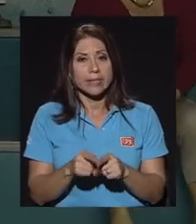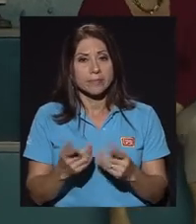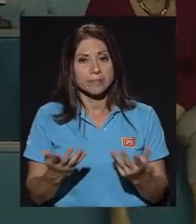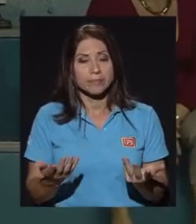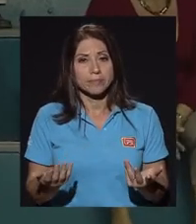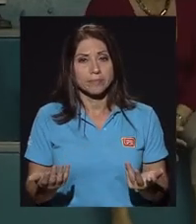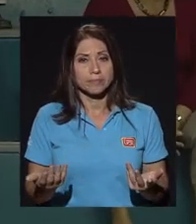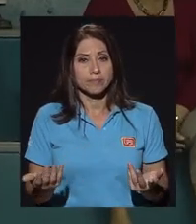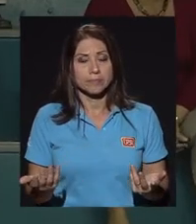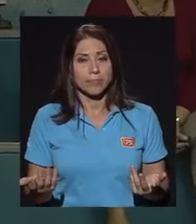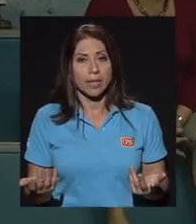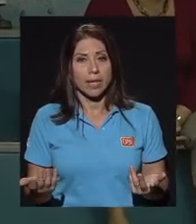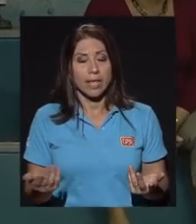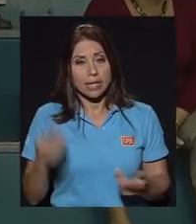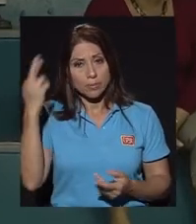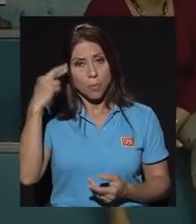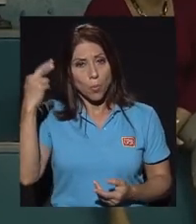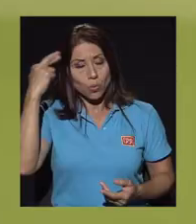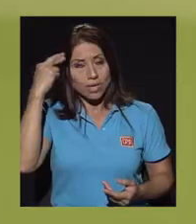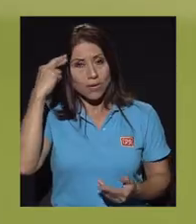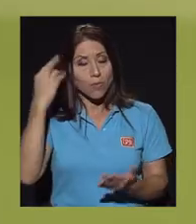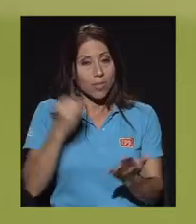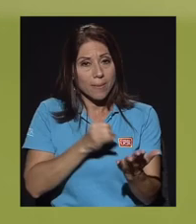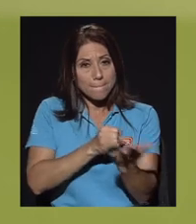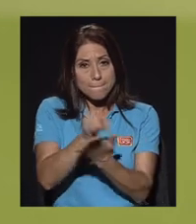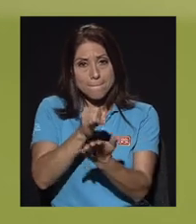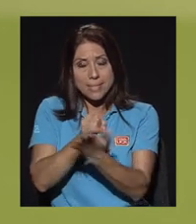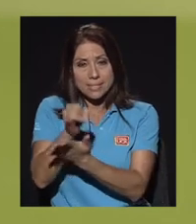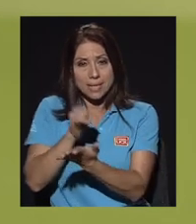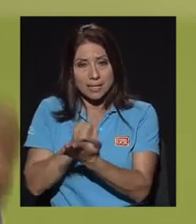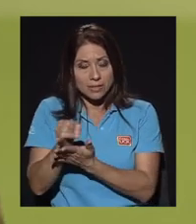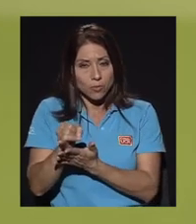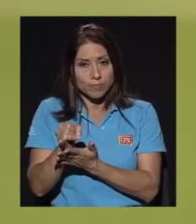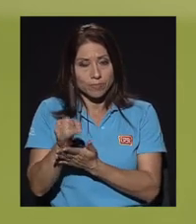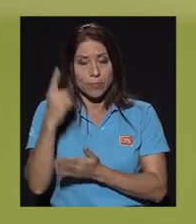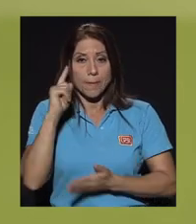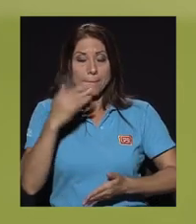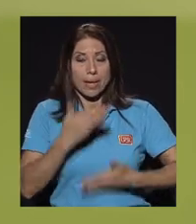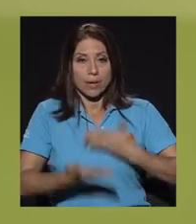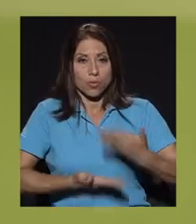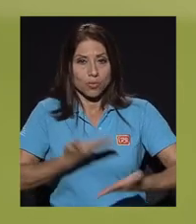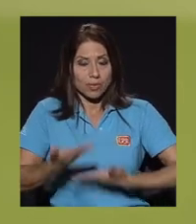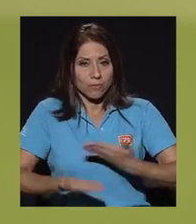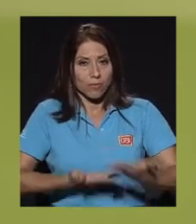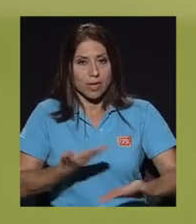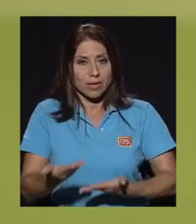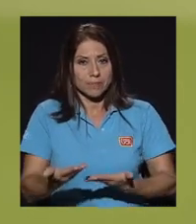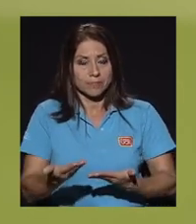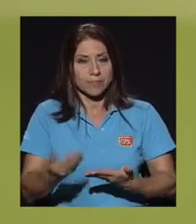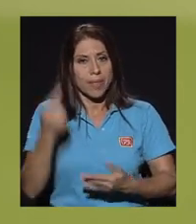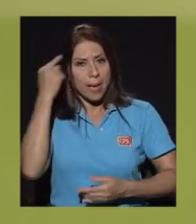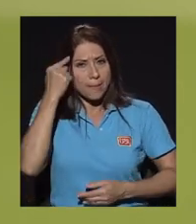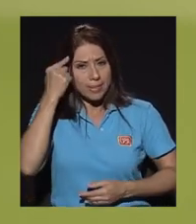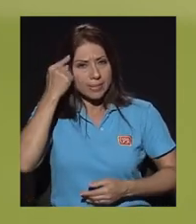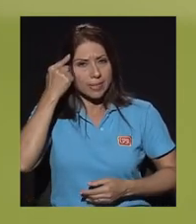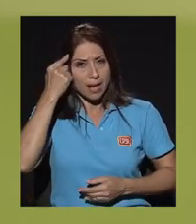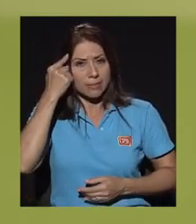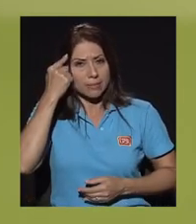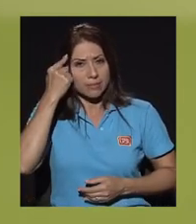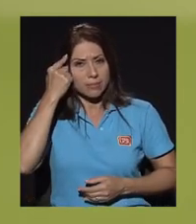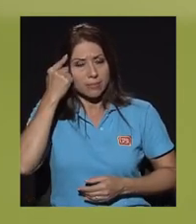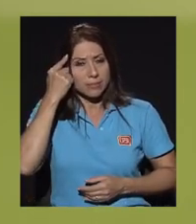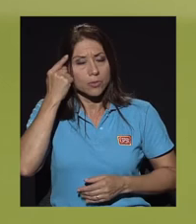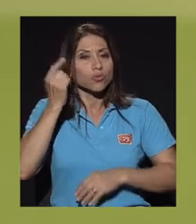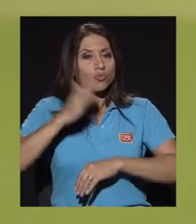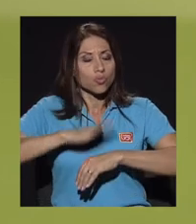Es motivo de investigación y para contribuir justamente a pensar el cantón,